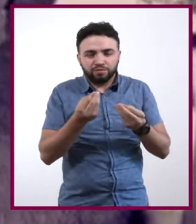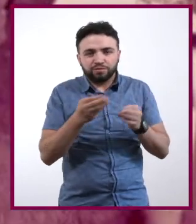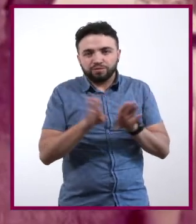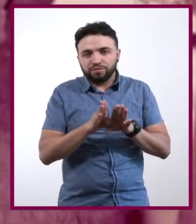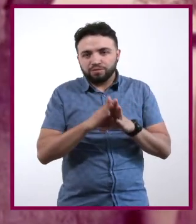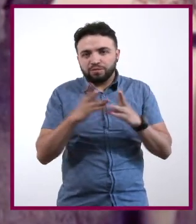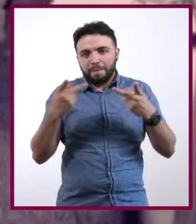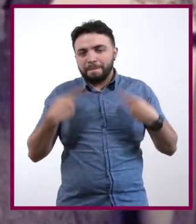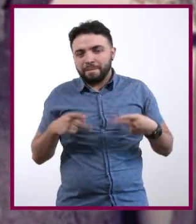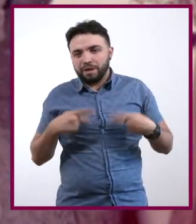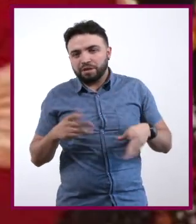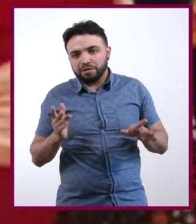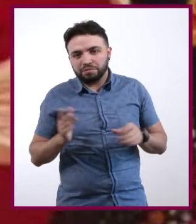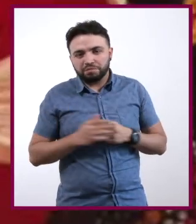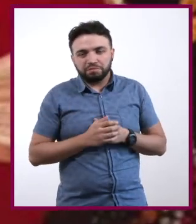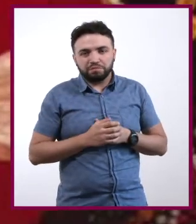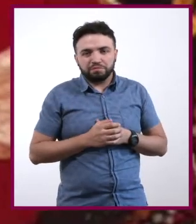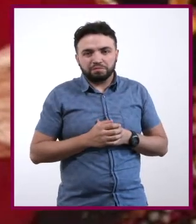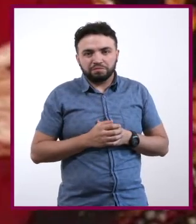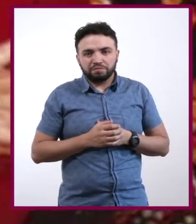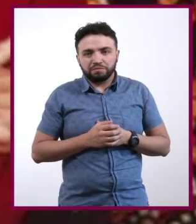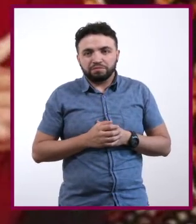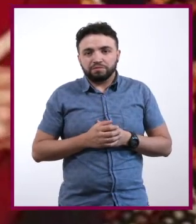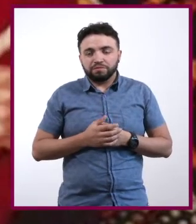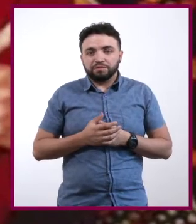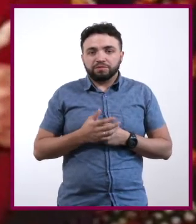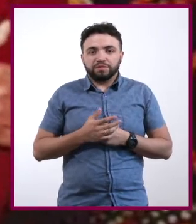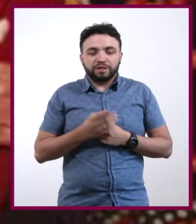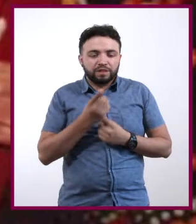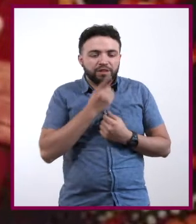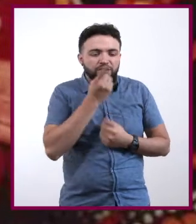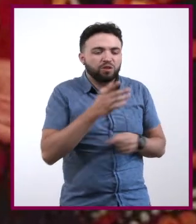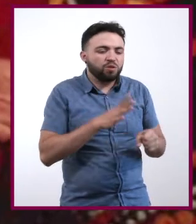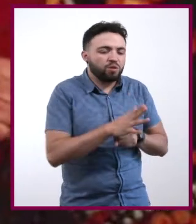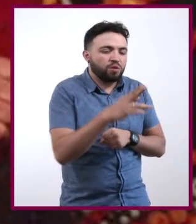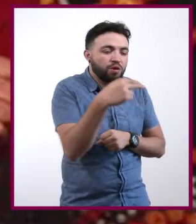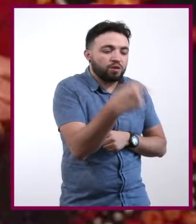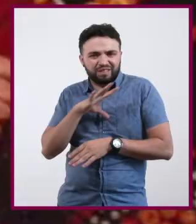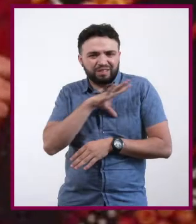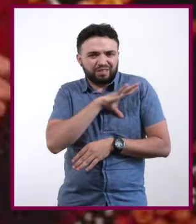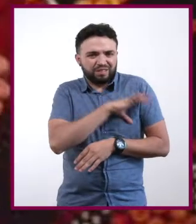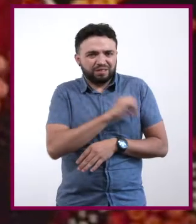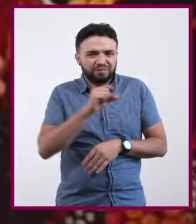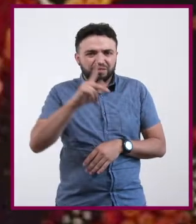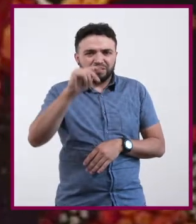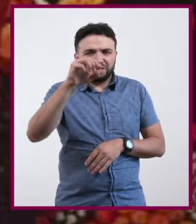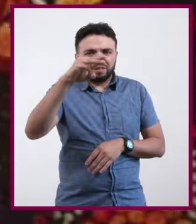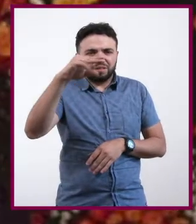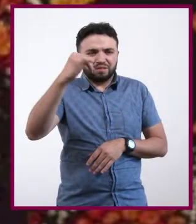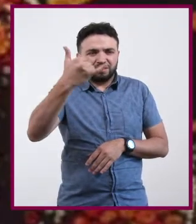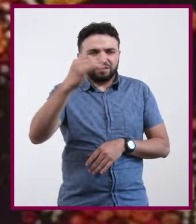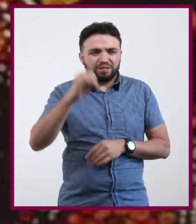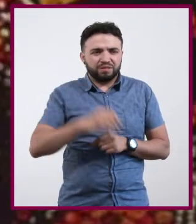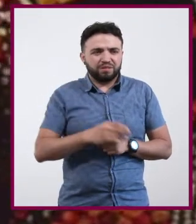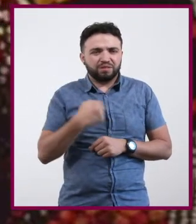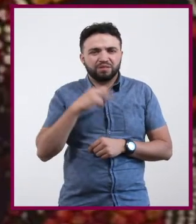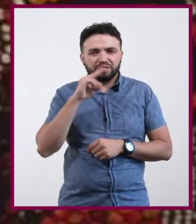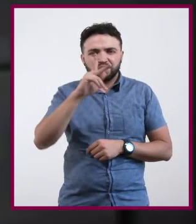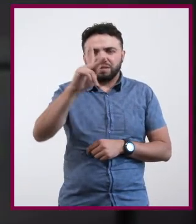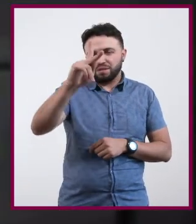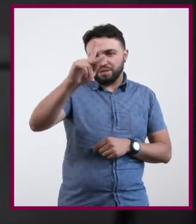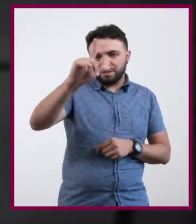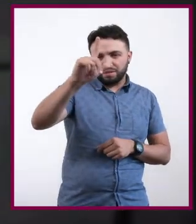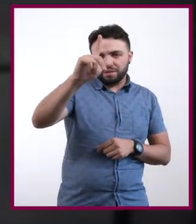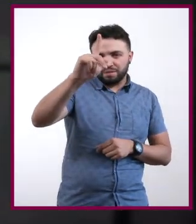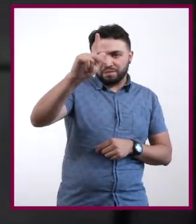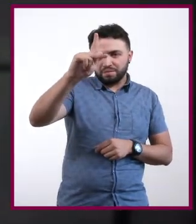personas, que les ponían nombres incluso de personas. Las que yo conocí eran Pili y Pepa,